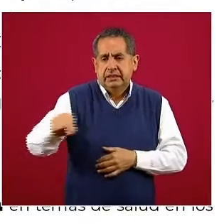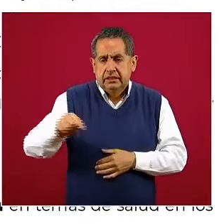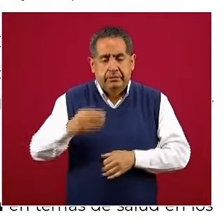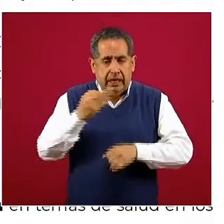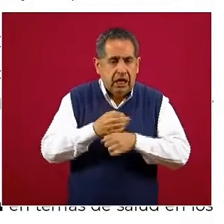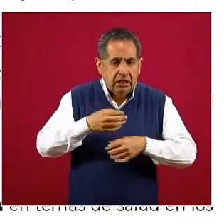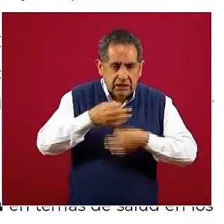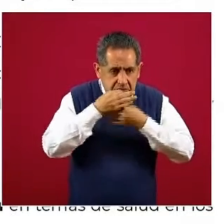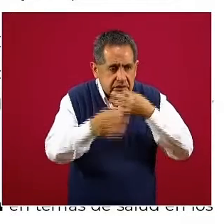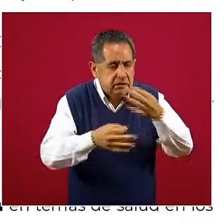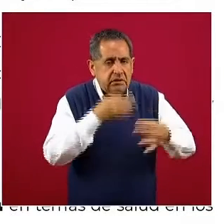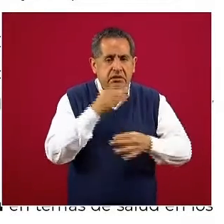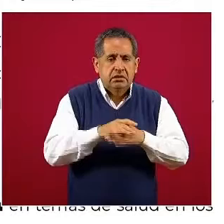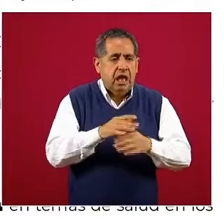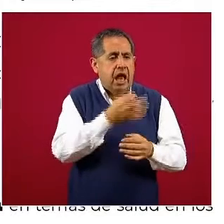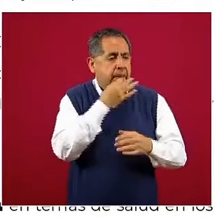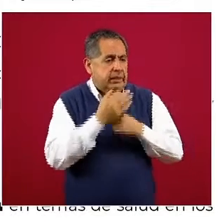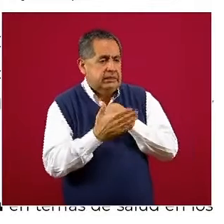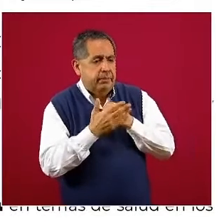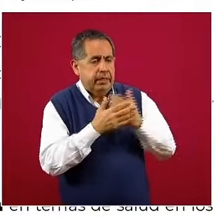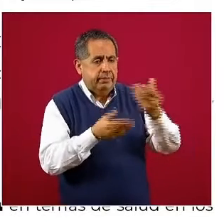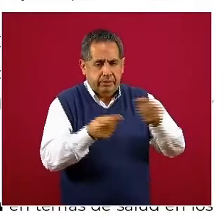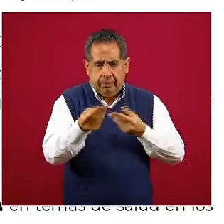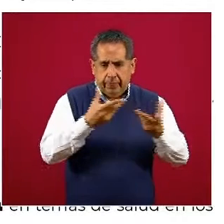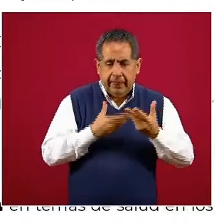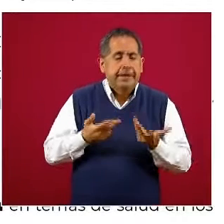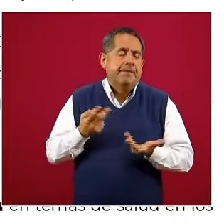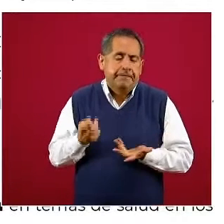los núcleos agrarios corresponden al